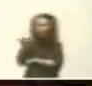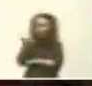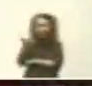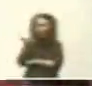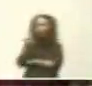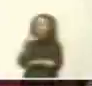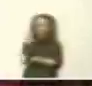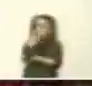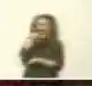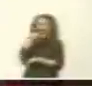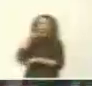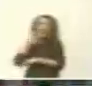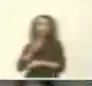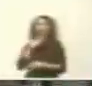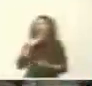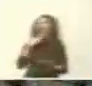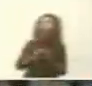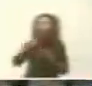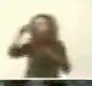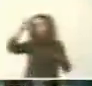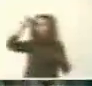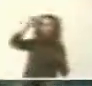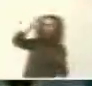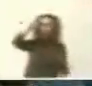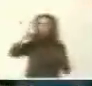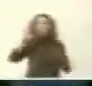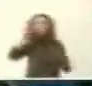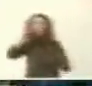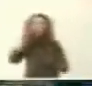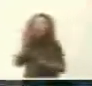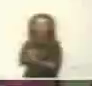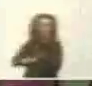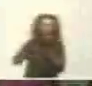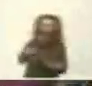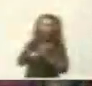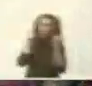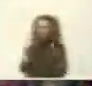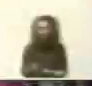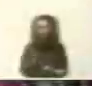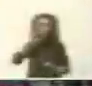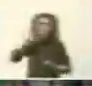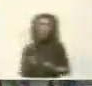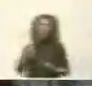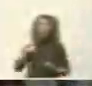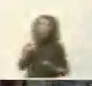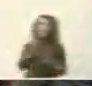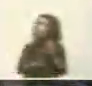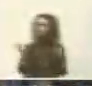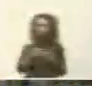el empanado. Ado, presuntamente no da la liado. Ado, parece que yo no me he